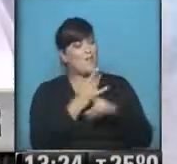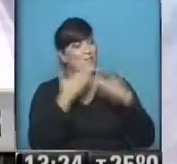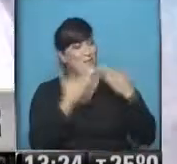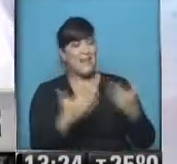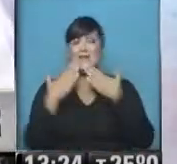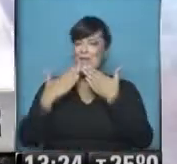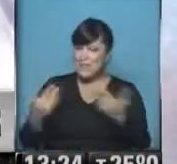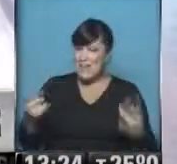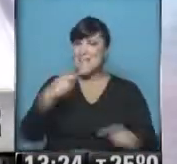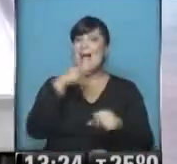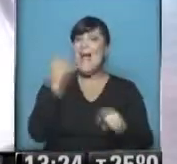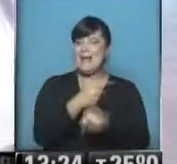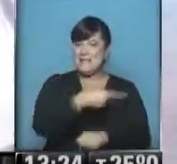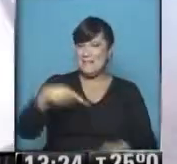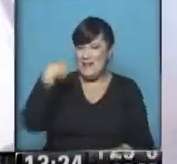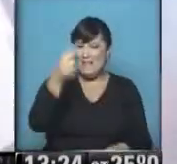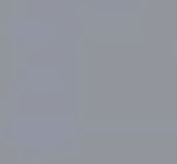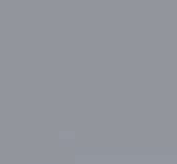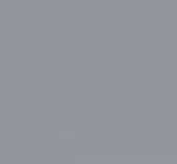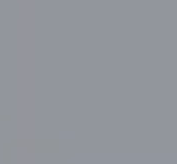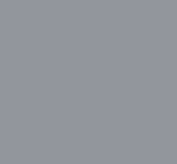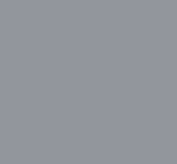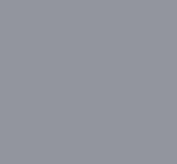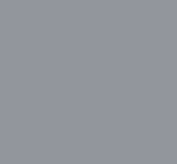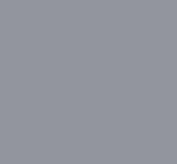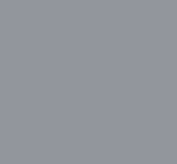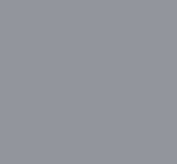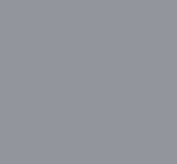muchas gracias agustino hasta la semana que viene nos vemos el próximo viernes